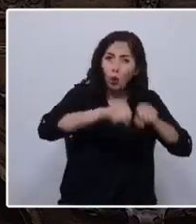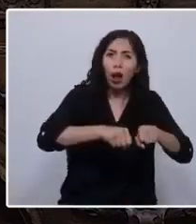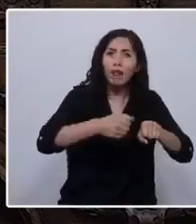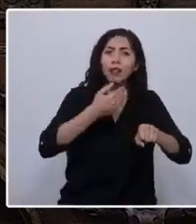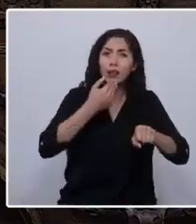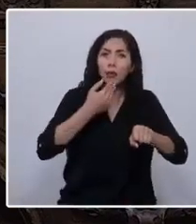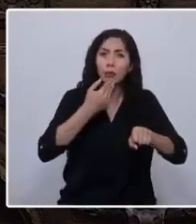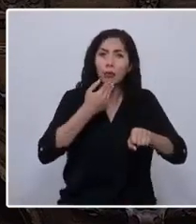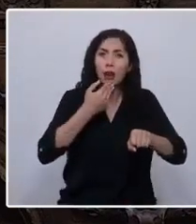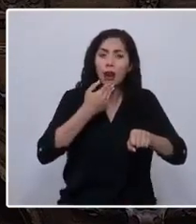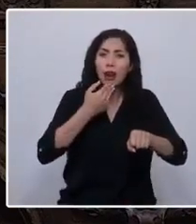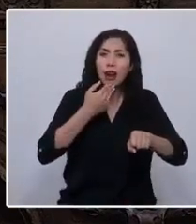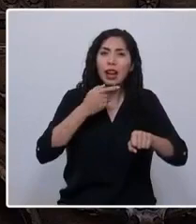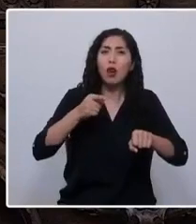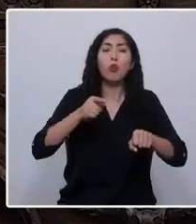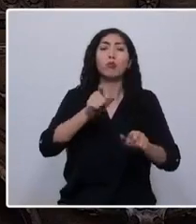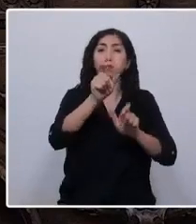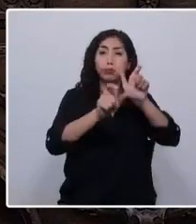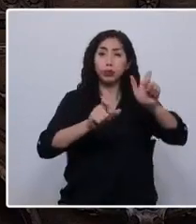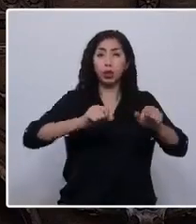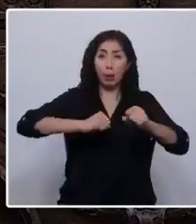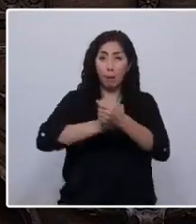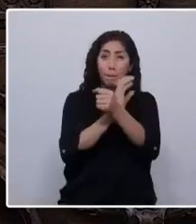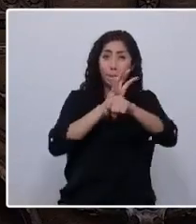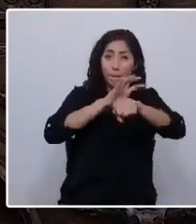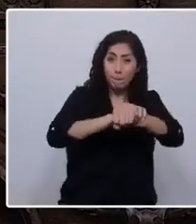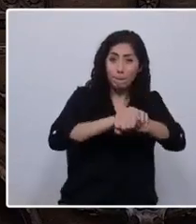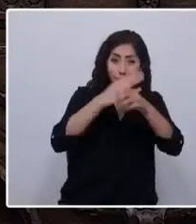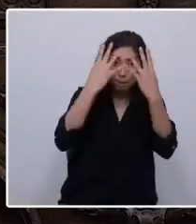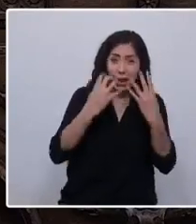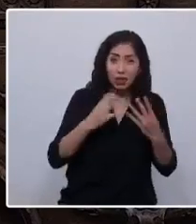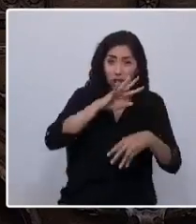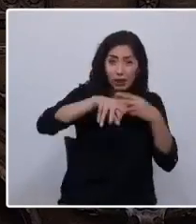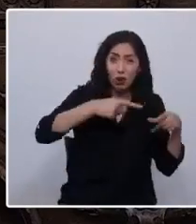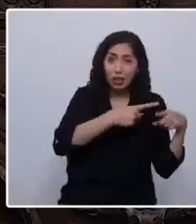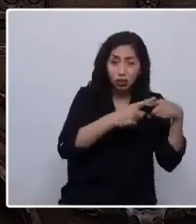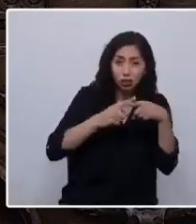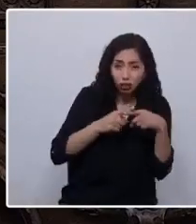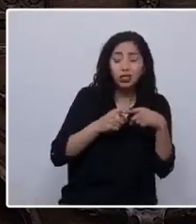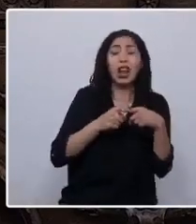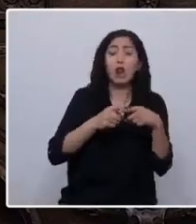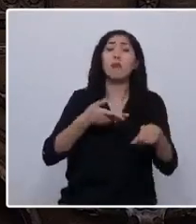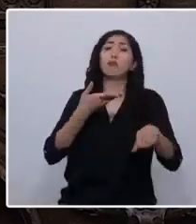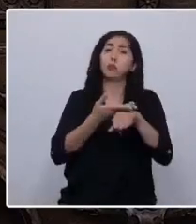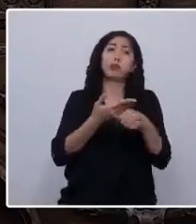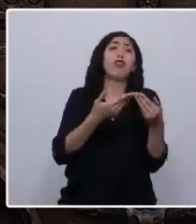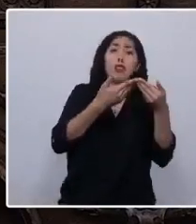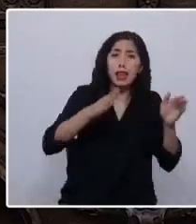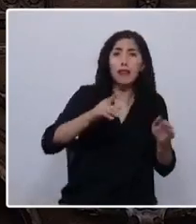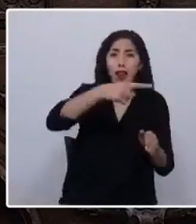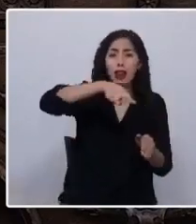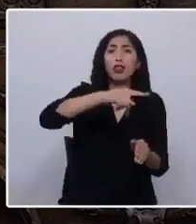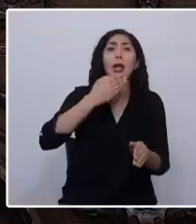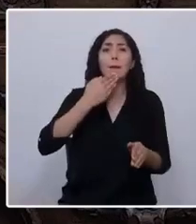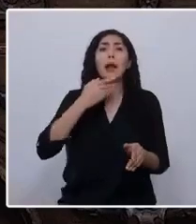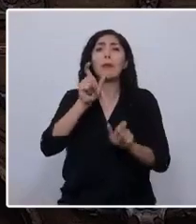general para los presos de la revuelta, y también para los presos políticos mapuche de